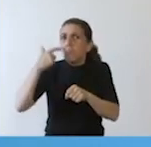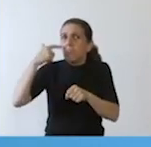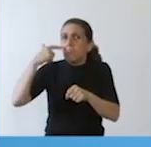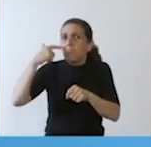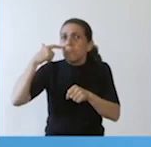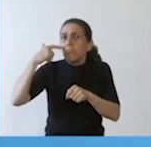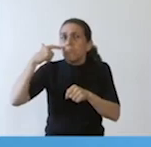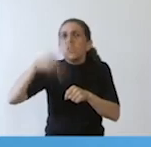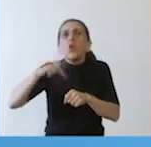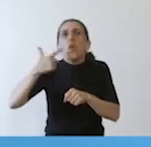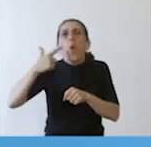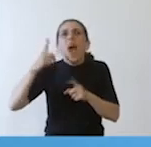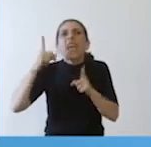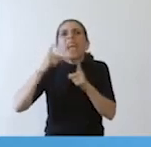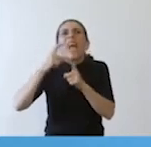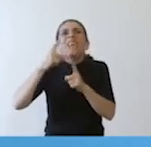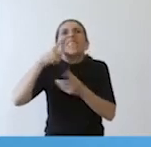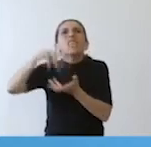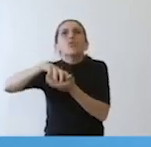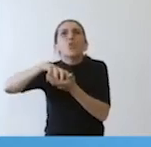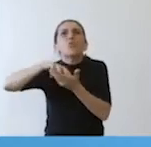presentando una crisis el instituto.